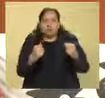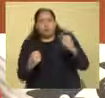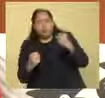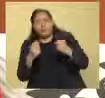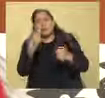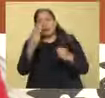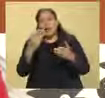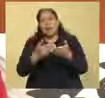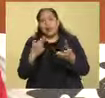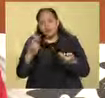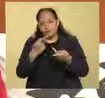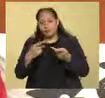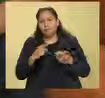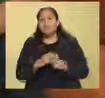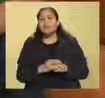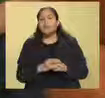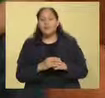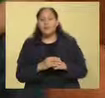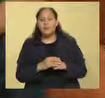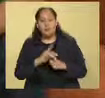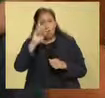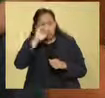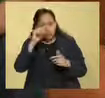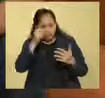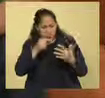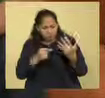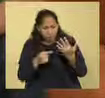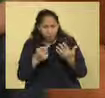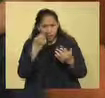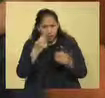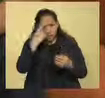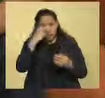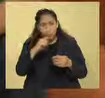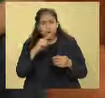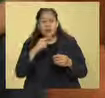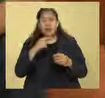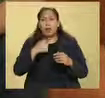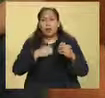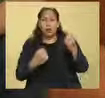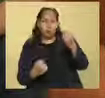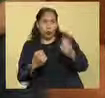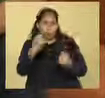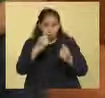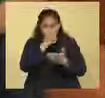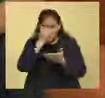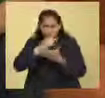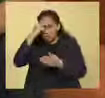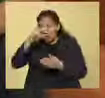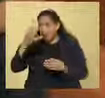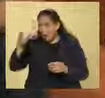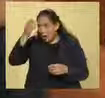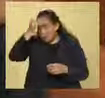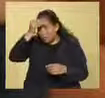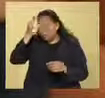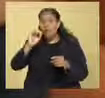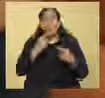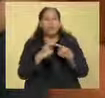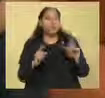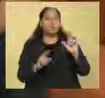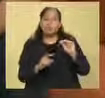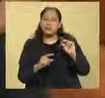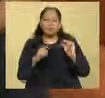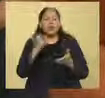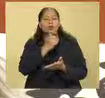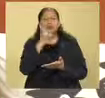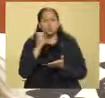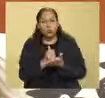eso sentía que prepara de alguna manera es recomendable todas estas cosas para cuando uno conduce en la ciudad de méxico o nada que ver pues nada que ver en la